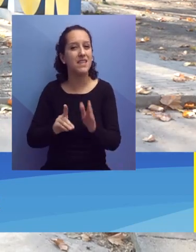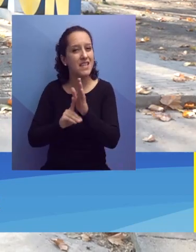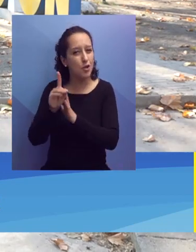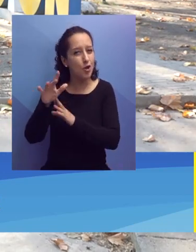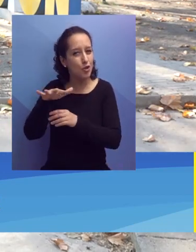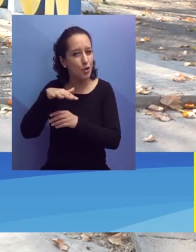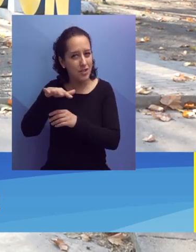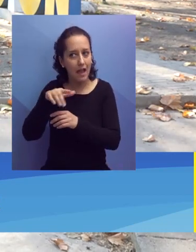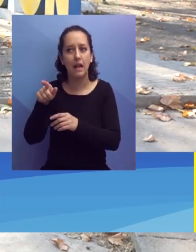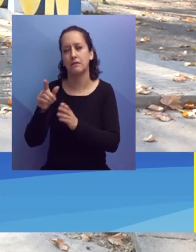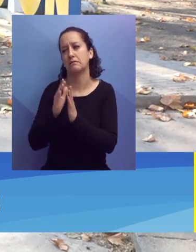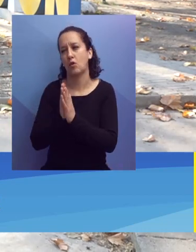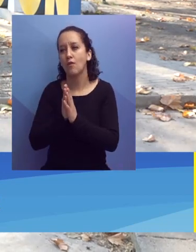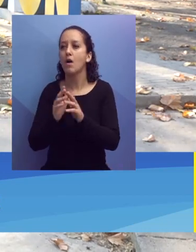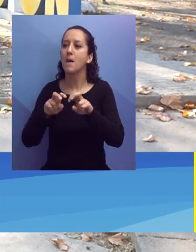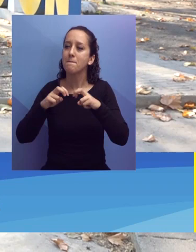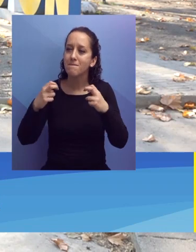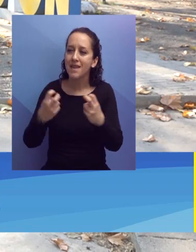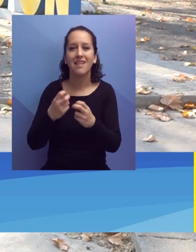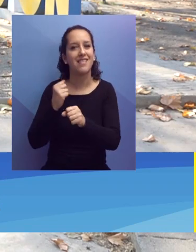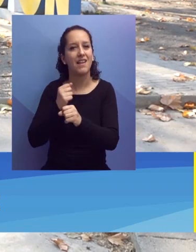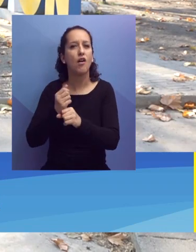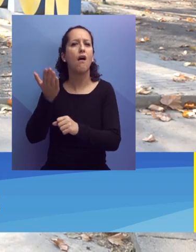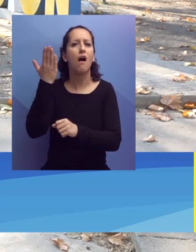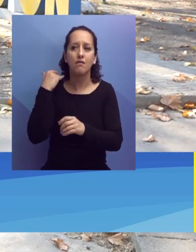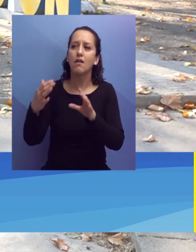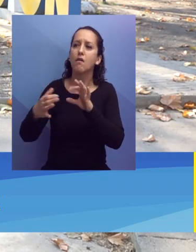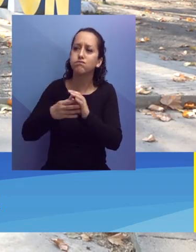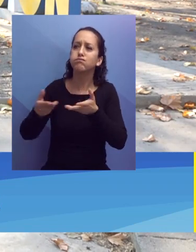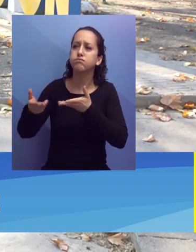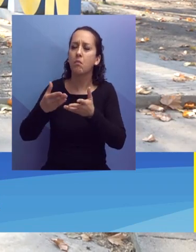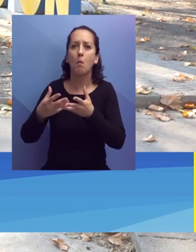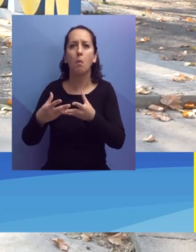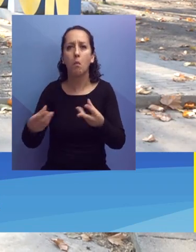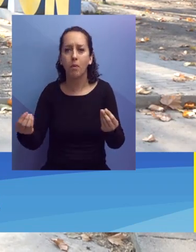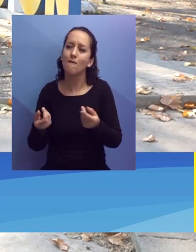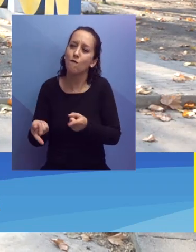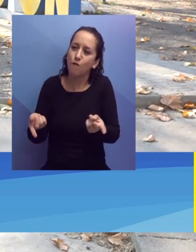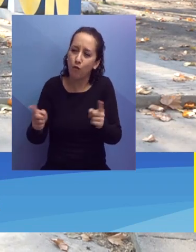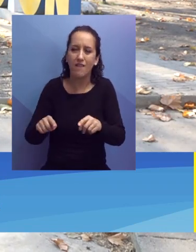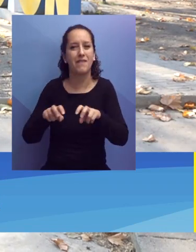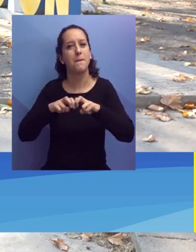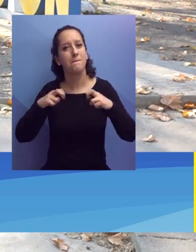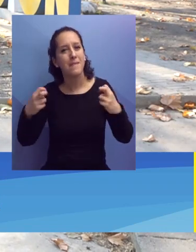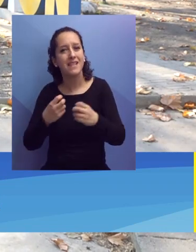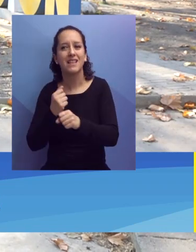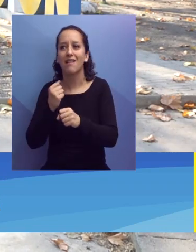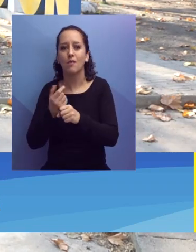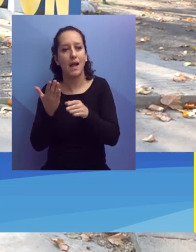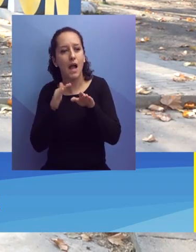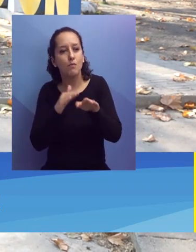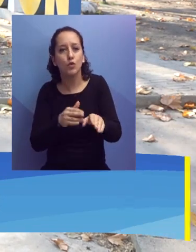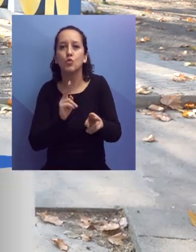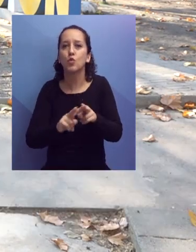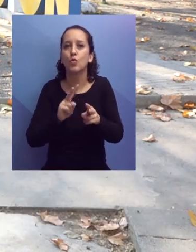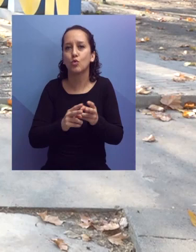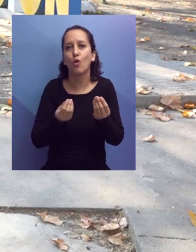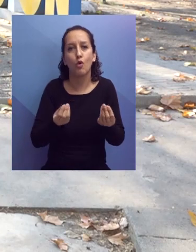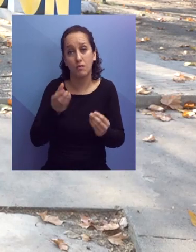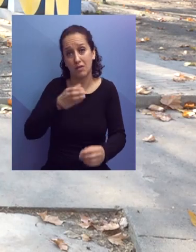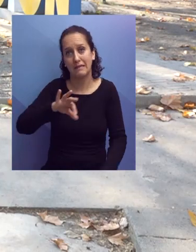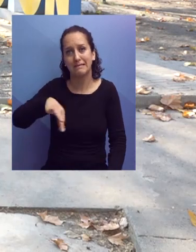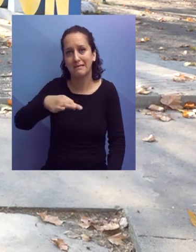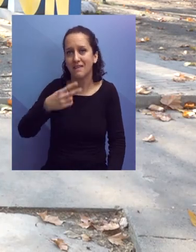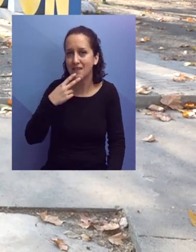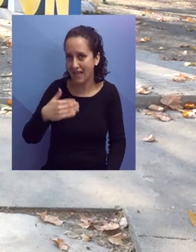Desarrollo Social reactivar la mesa de trabajo interinstitucional para coordinar de esta manera diferentes acciones de apoyo